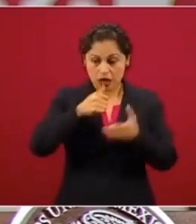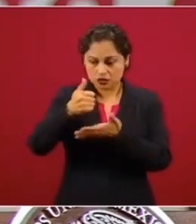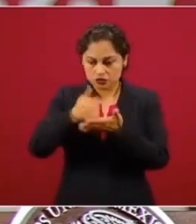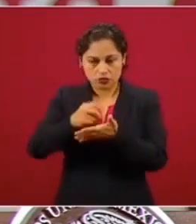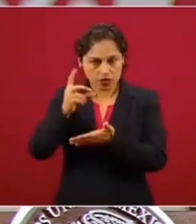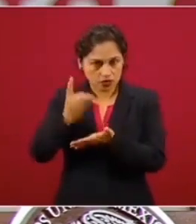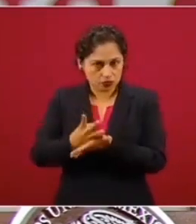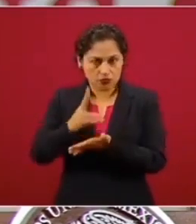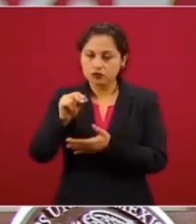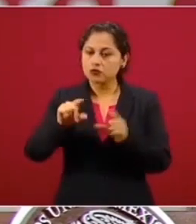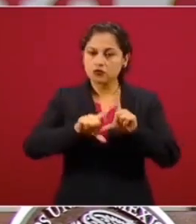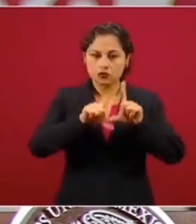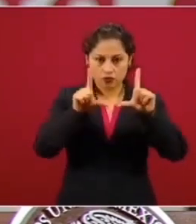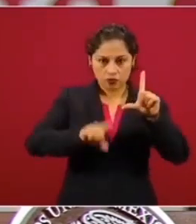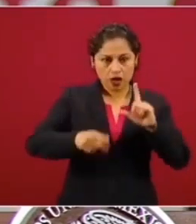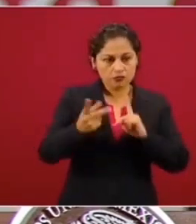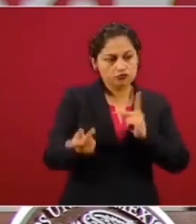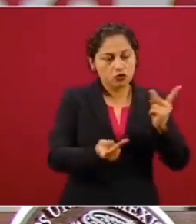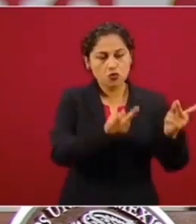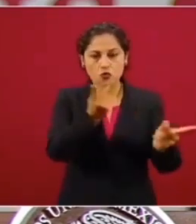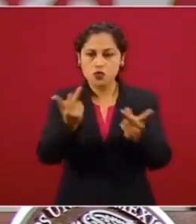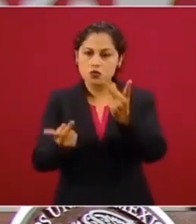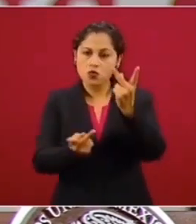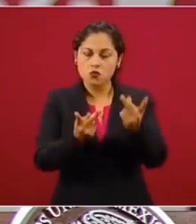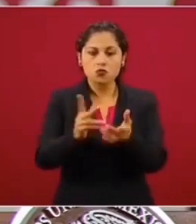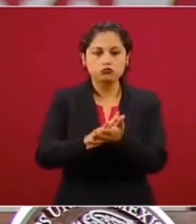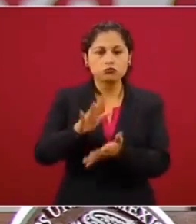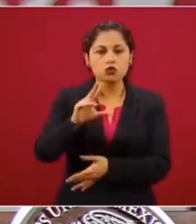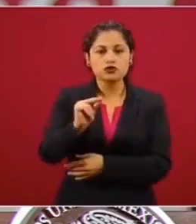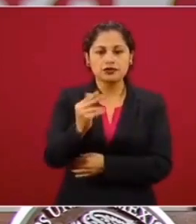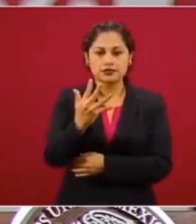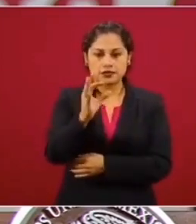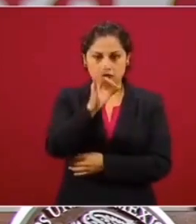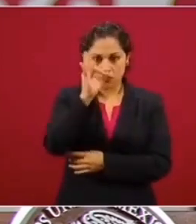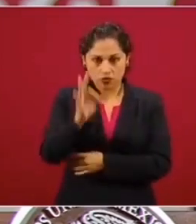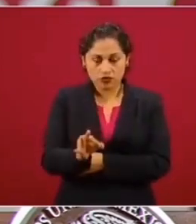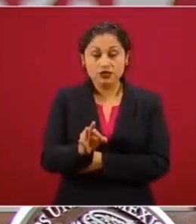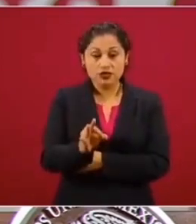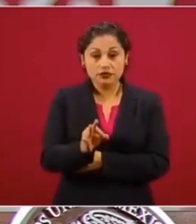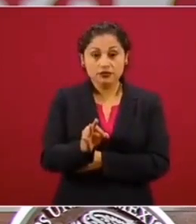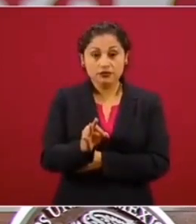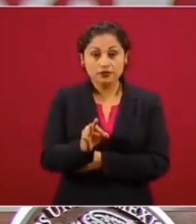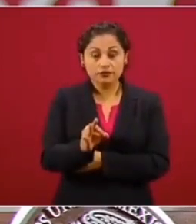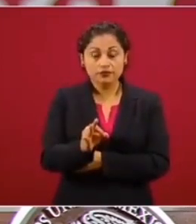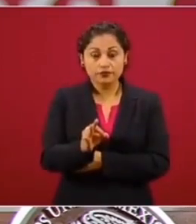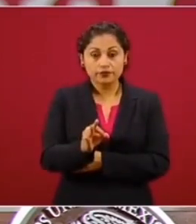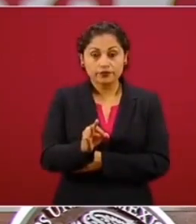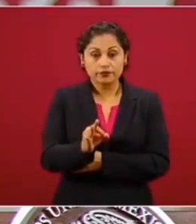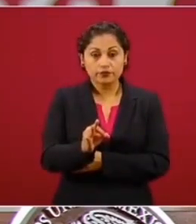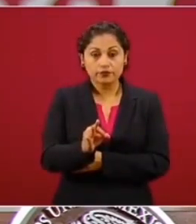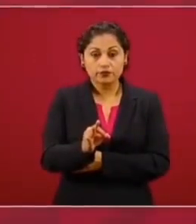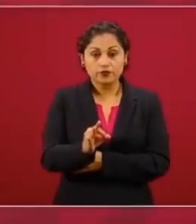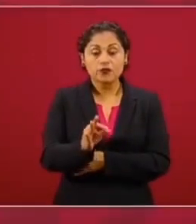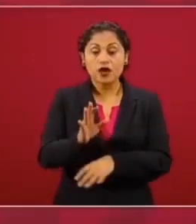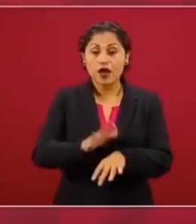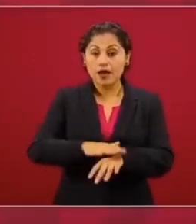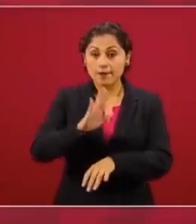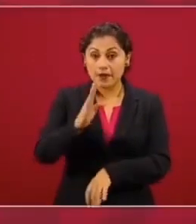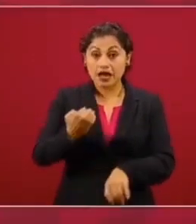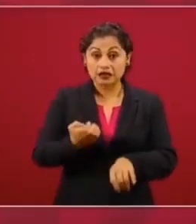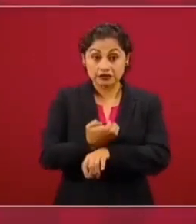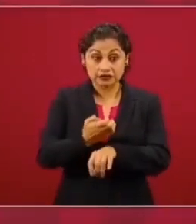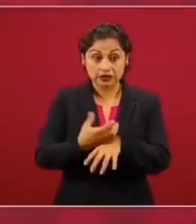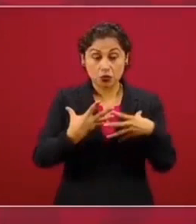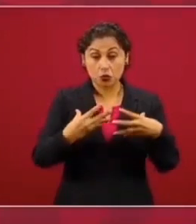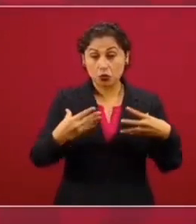fue en todo el país y con mayor énfasis en los estados que tenían o tienen todavía mayor número de